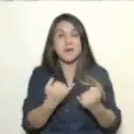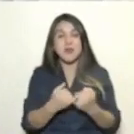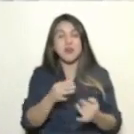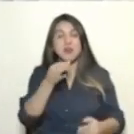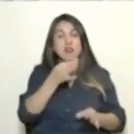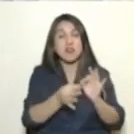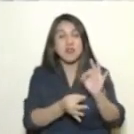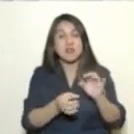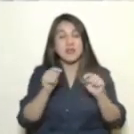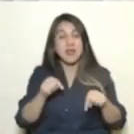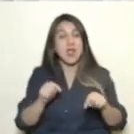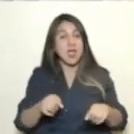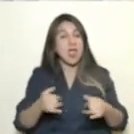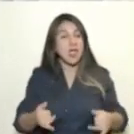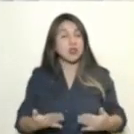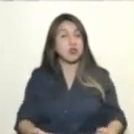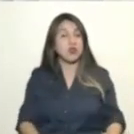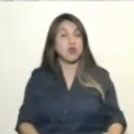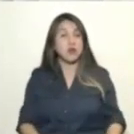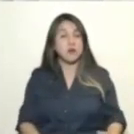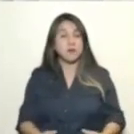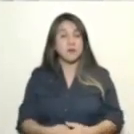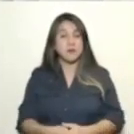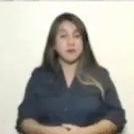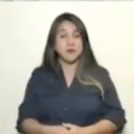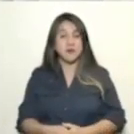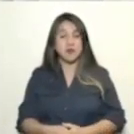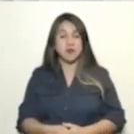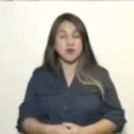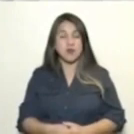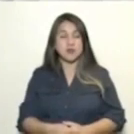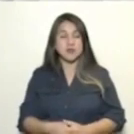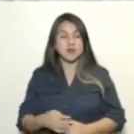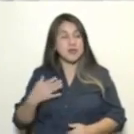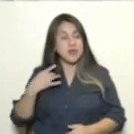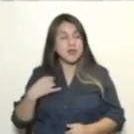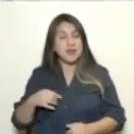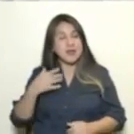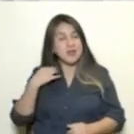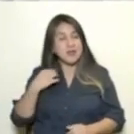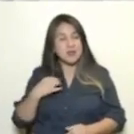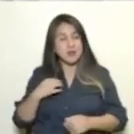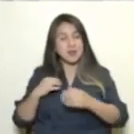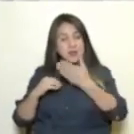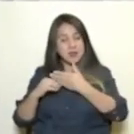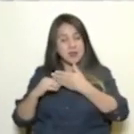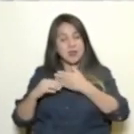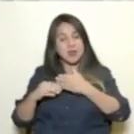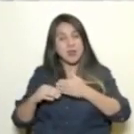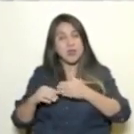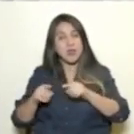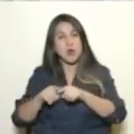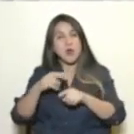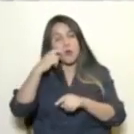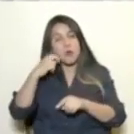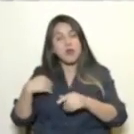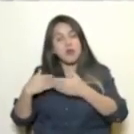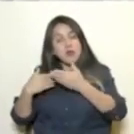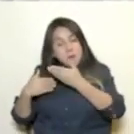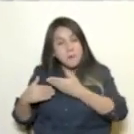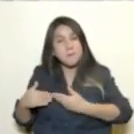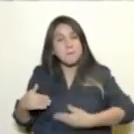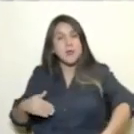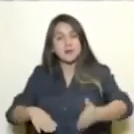dicen que esto, que es prácticamente una extensión del ser humano, sin saberlo nos damos cuenta